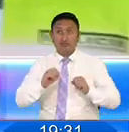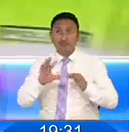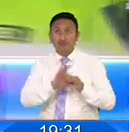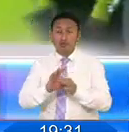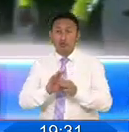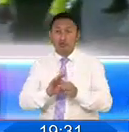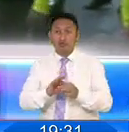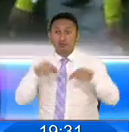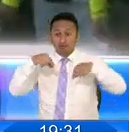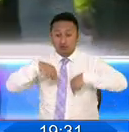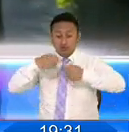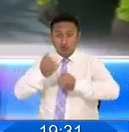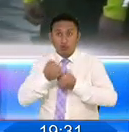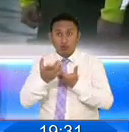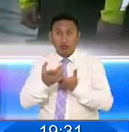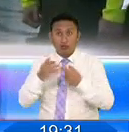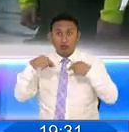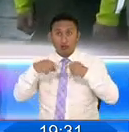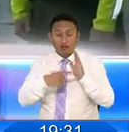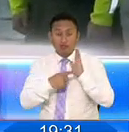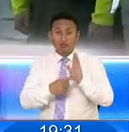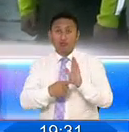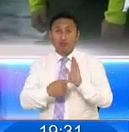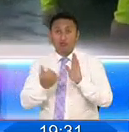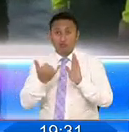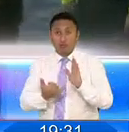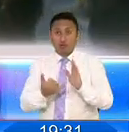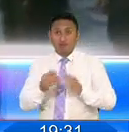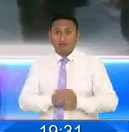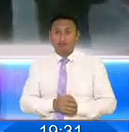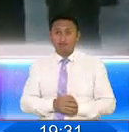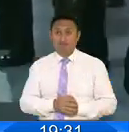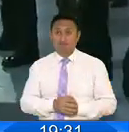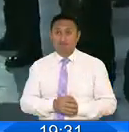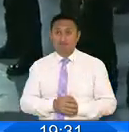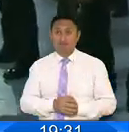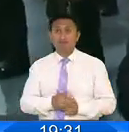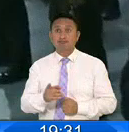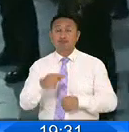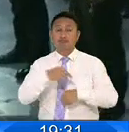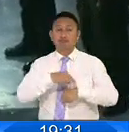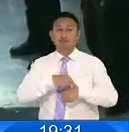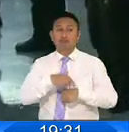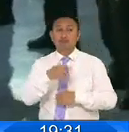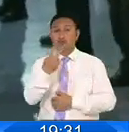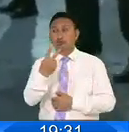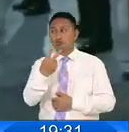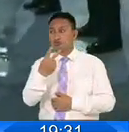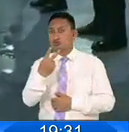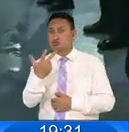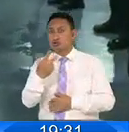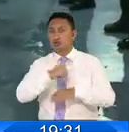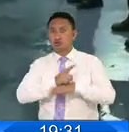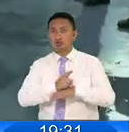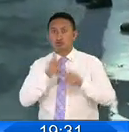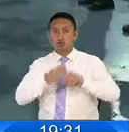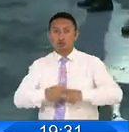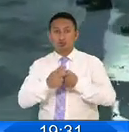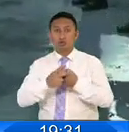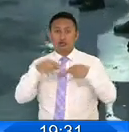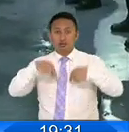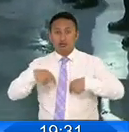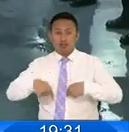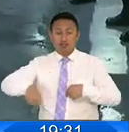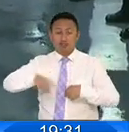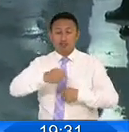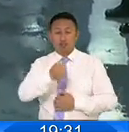Compañeros, esta es la información que nosotros les podemos brindar en este momento. Exactamente en unos 2-3 minutos más iniciará una pequeña